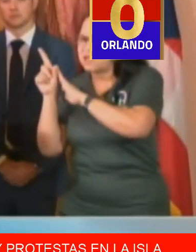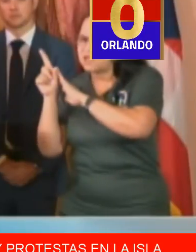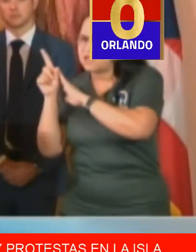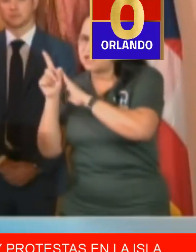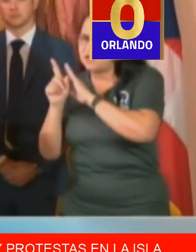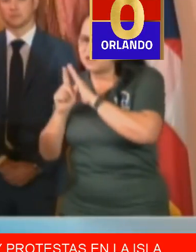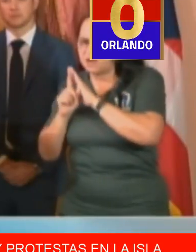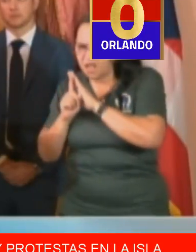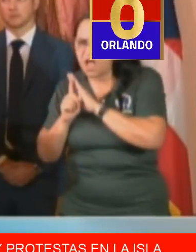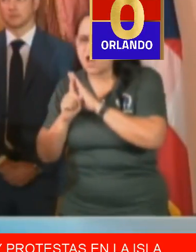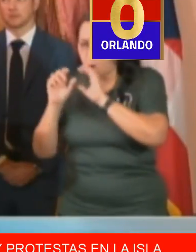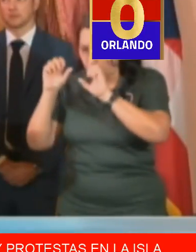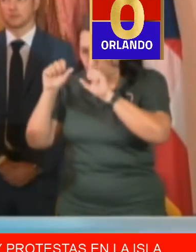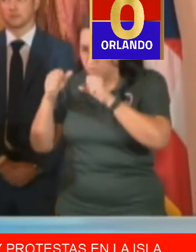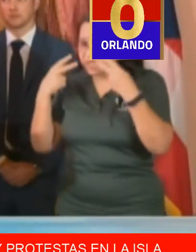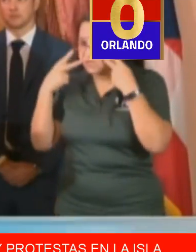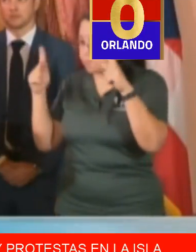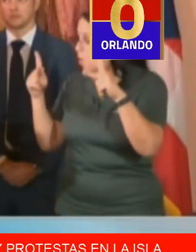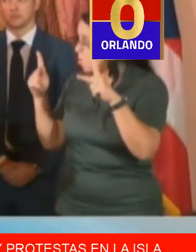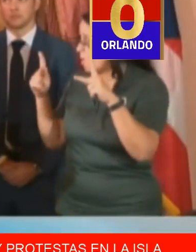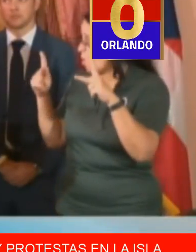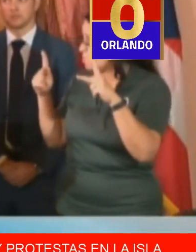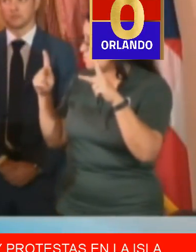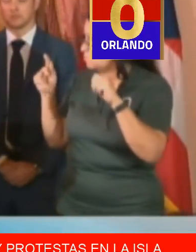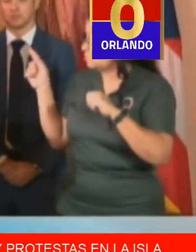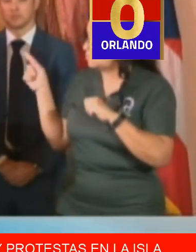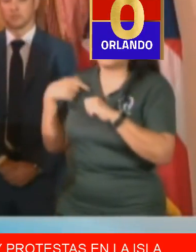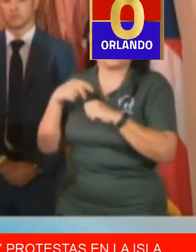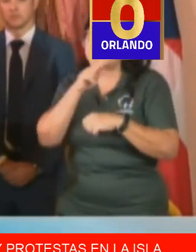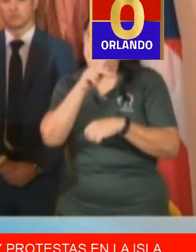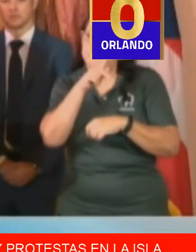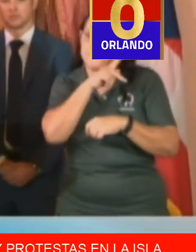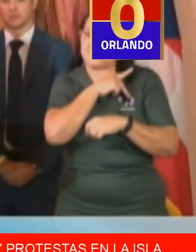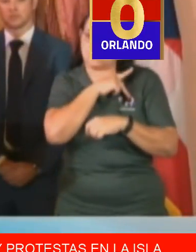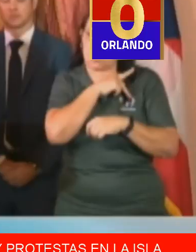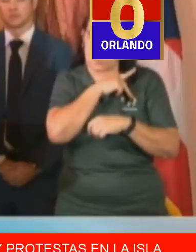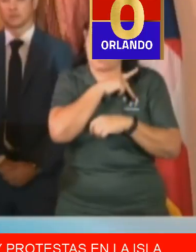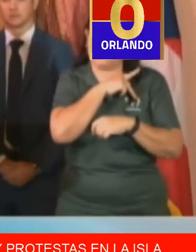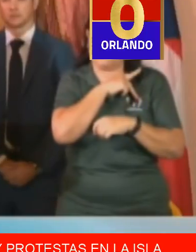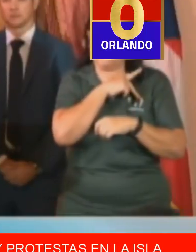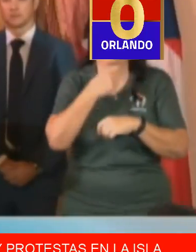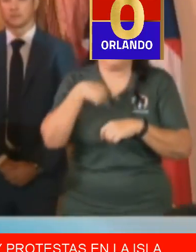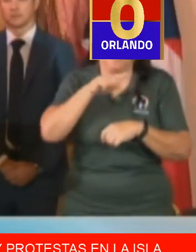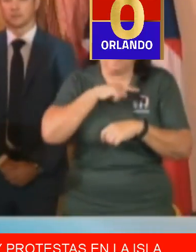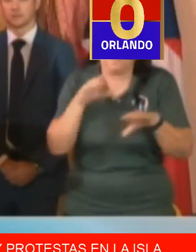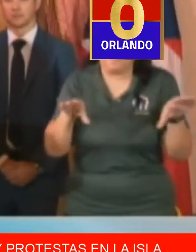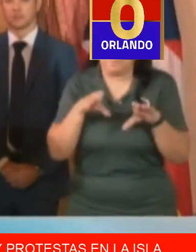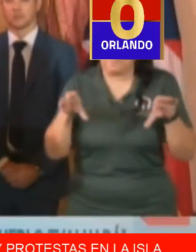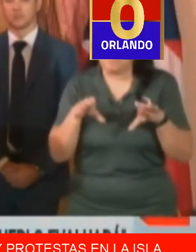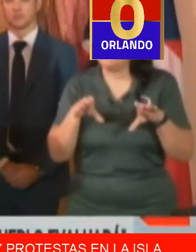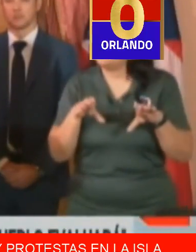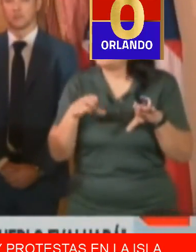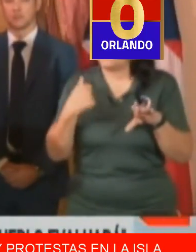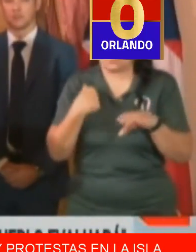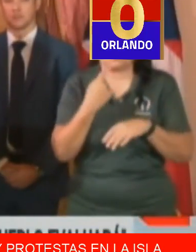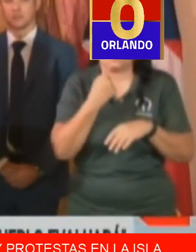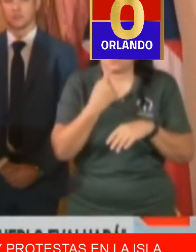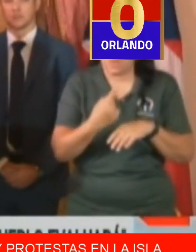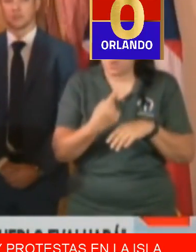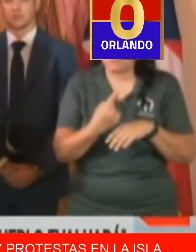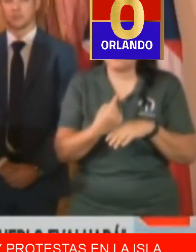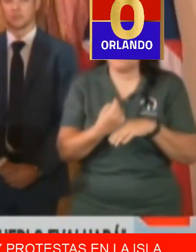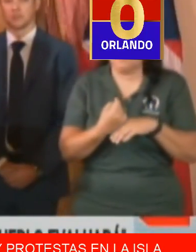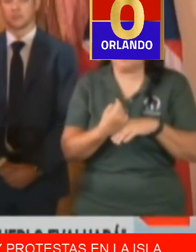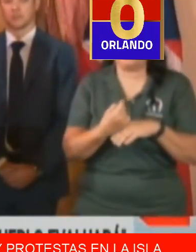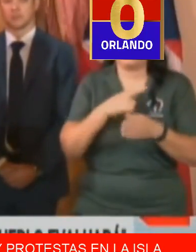pueden hacer público? Es que un análisis, de nuevo, personal, que nosotros hemos llevado a cabo, yo simplemente se lo digo, esto,